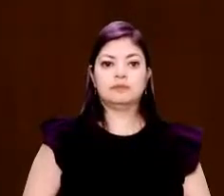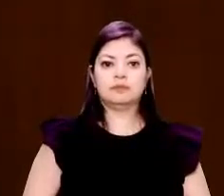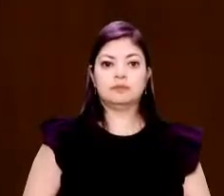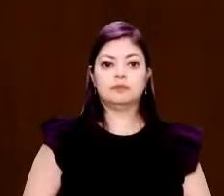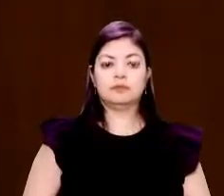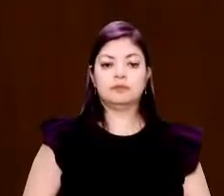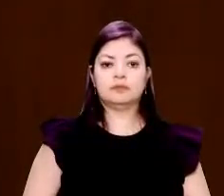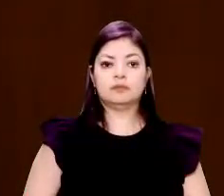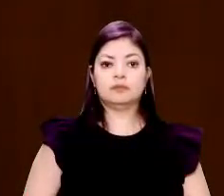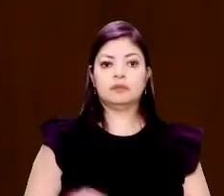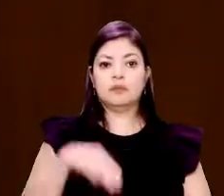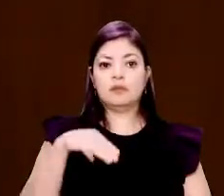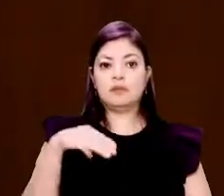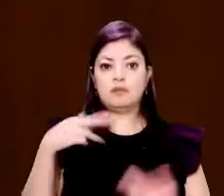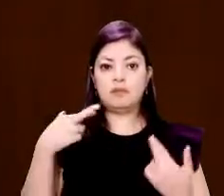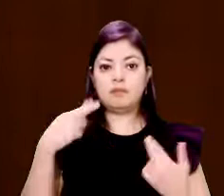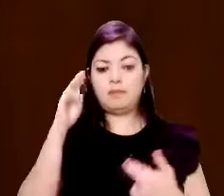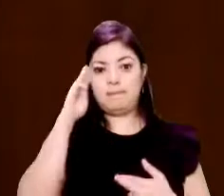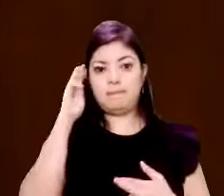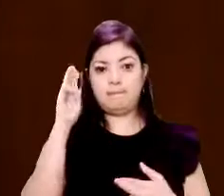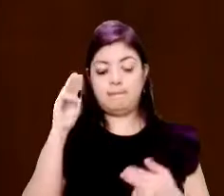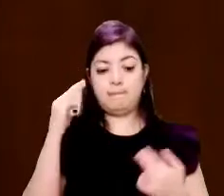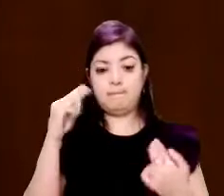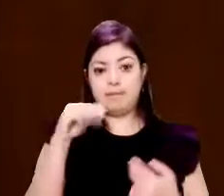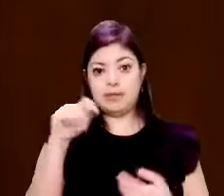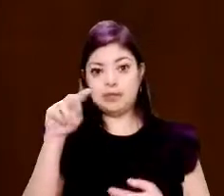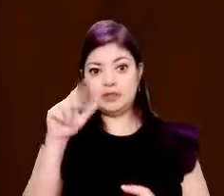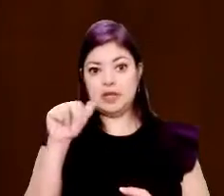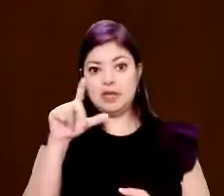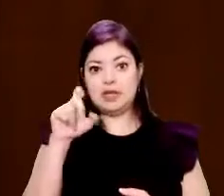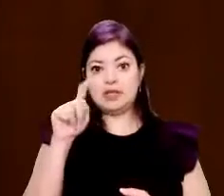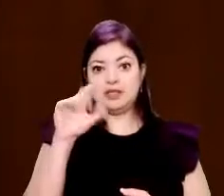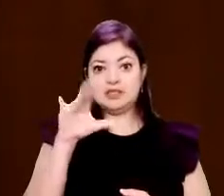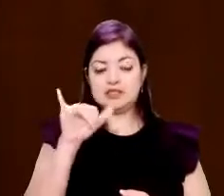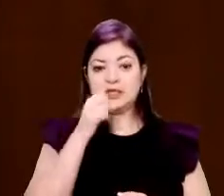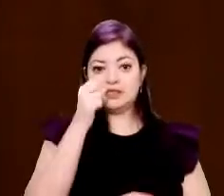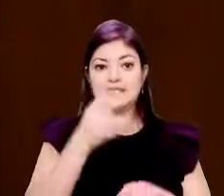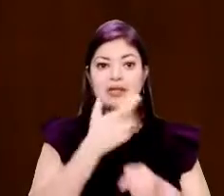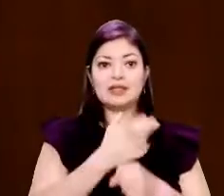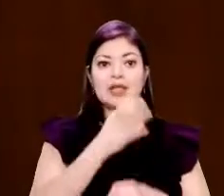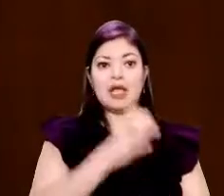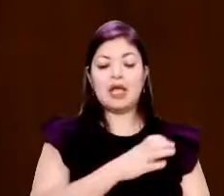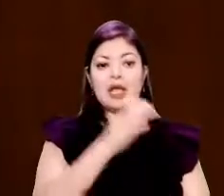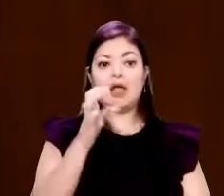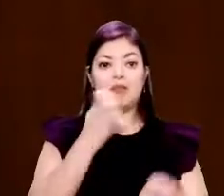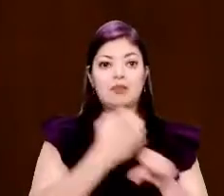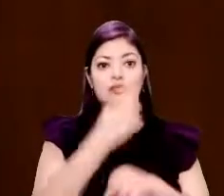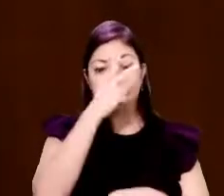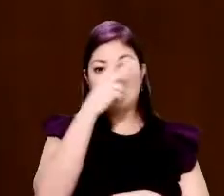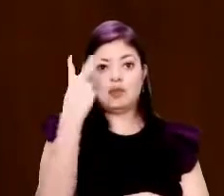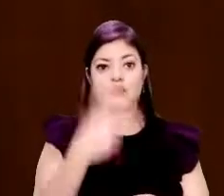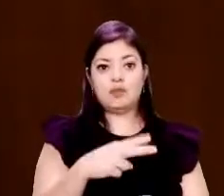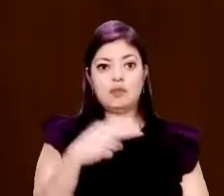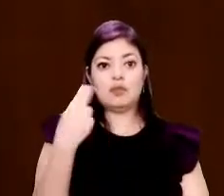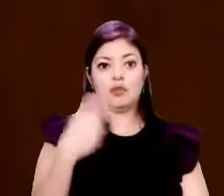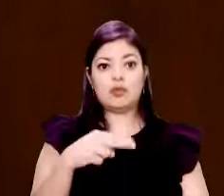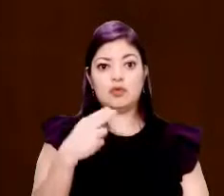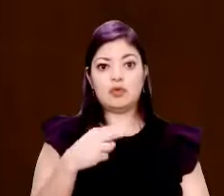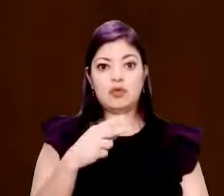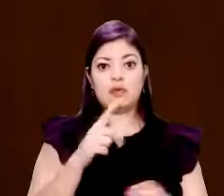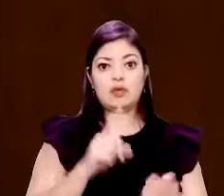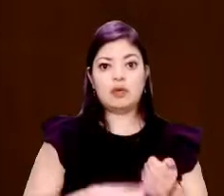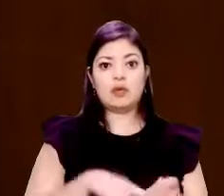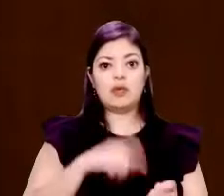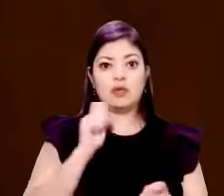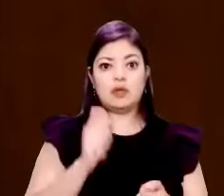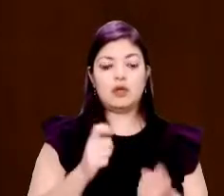Maestra Leticia Mejía García, secretaria del Campo de Gobierno del Estado de México, a nombre del Grupo Parlamentario